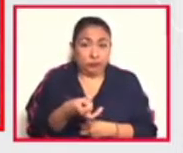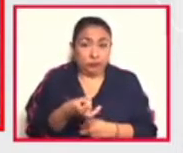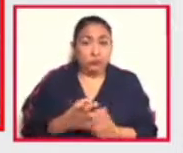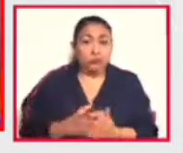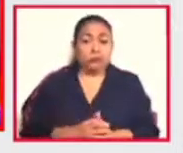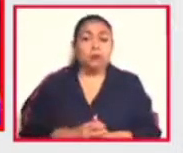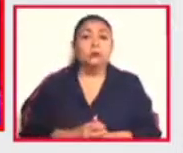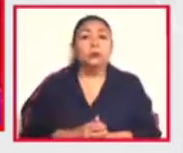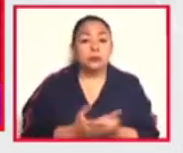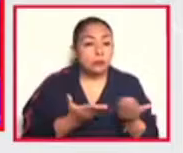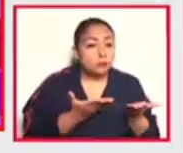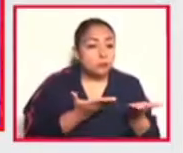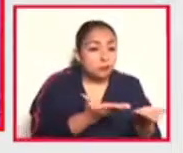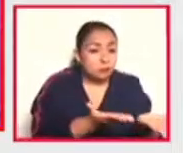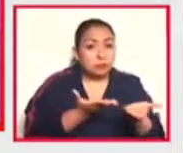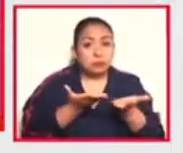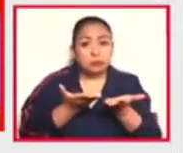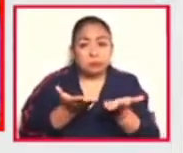altares.